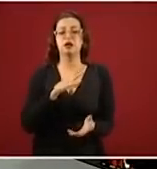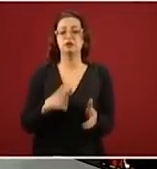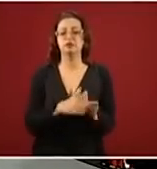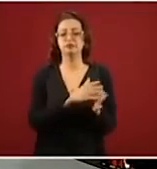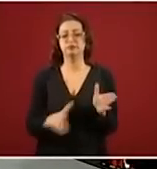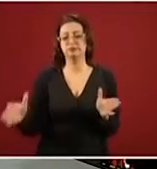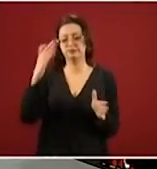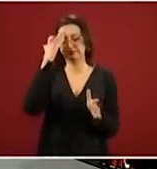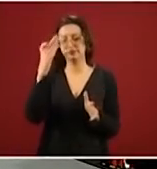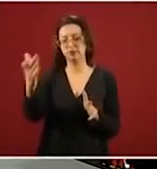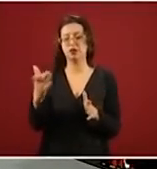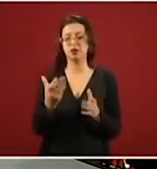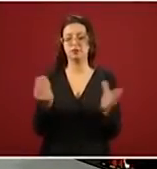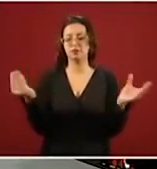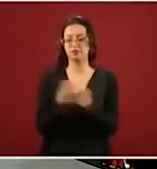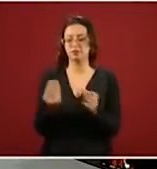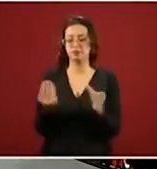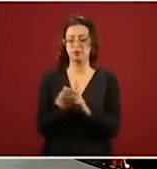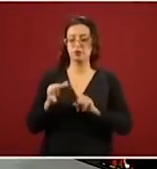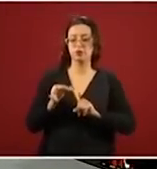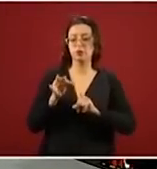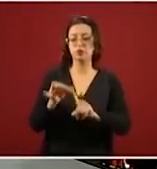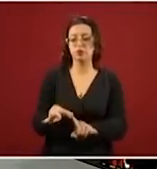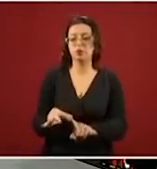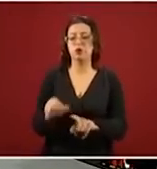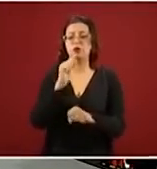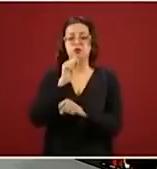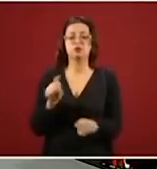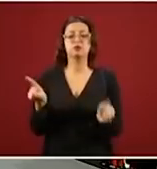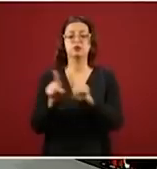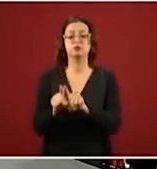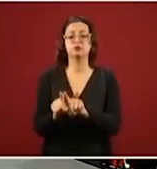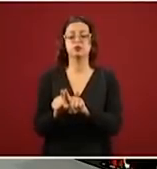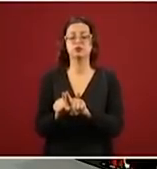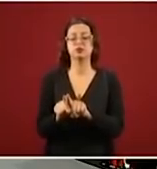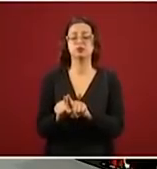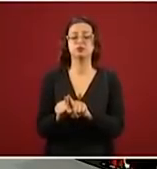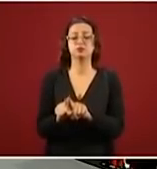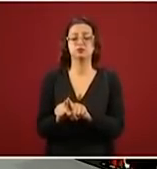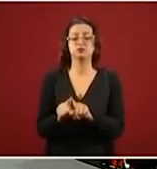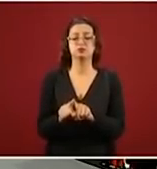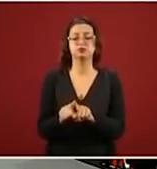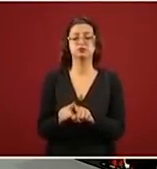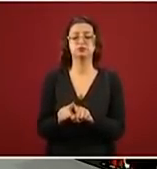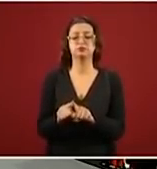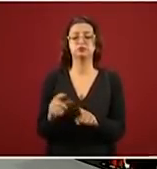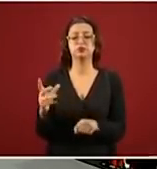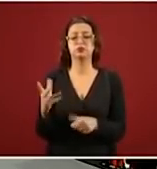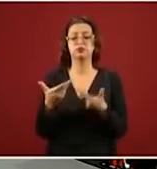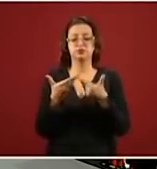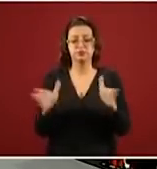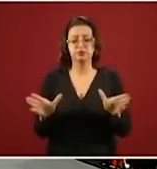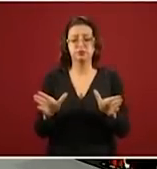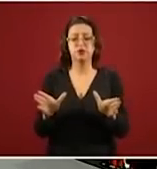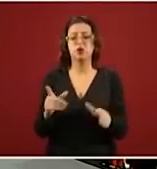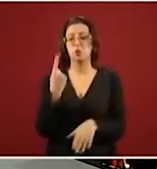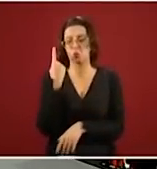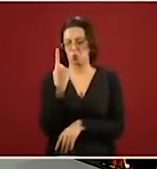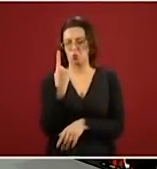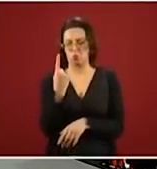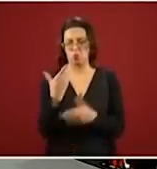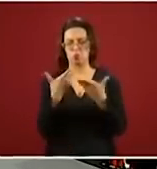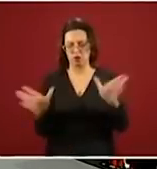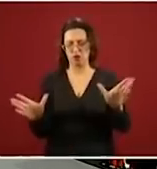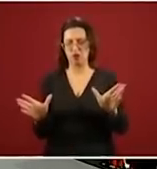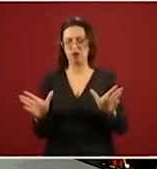de propedéutico y además también va a haber también una apertura para especialidad de tal manera